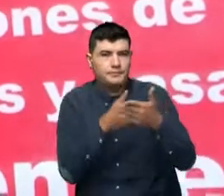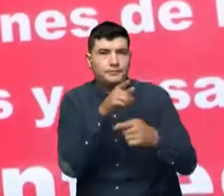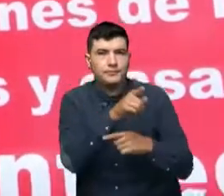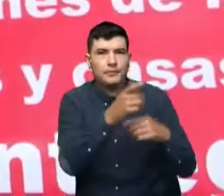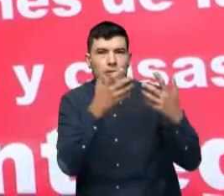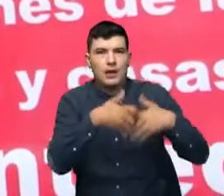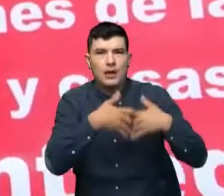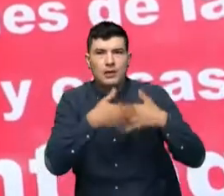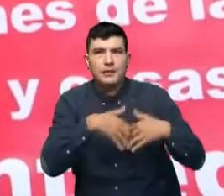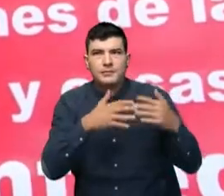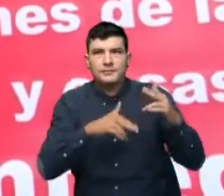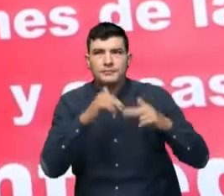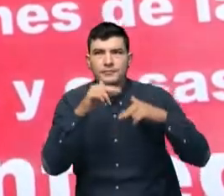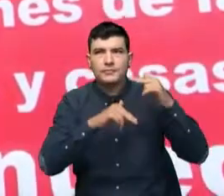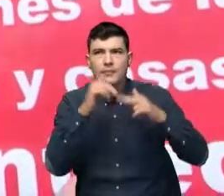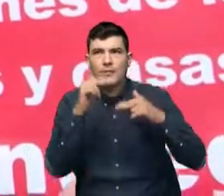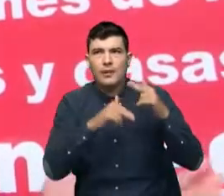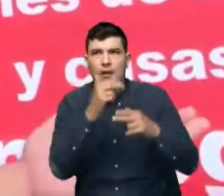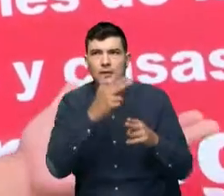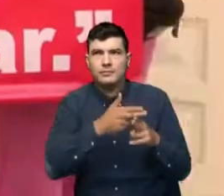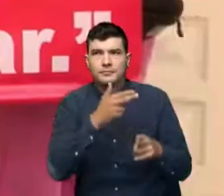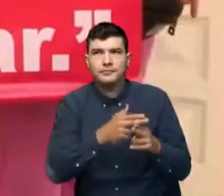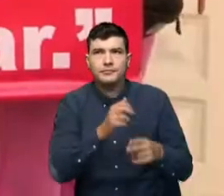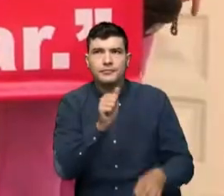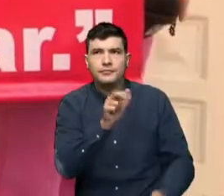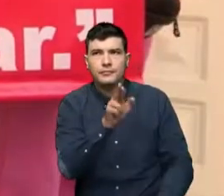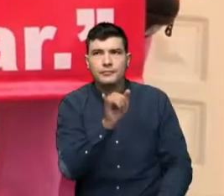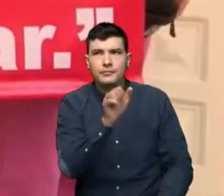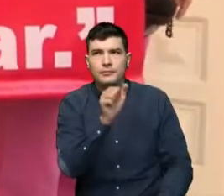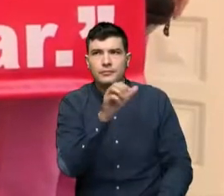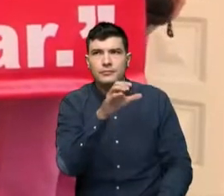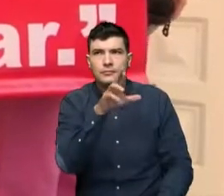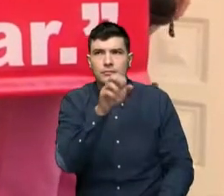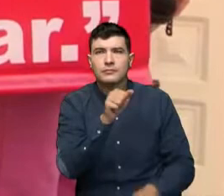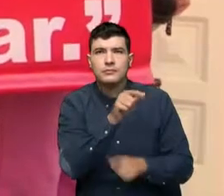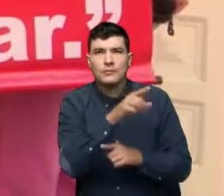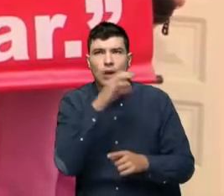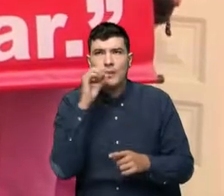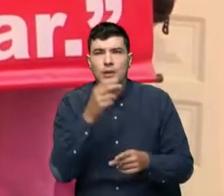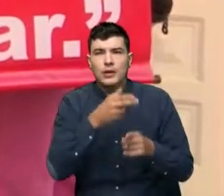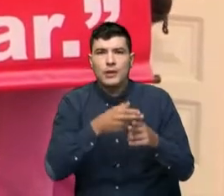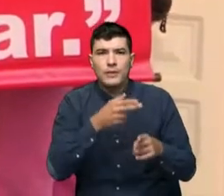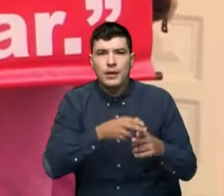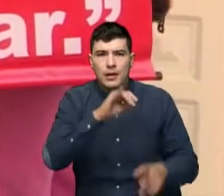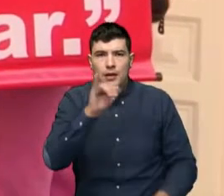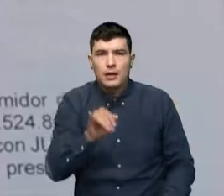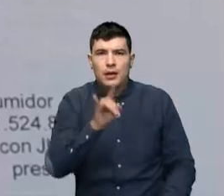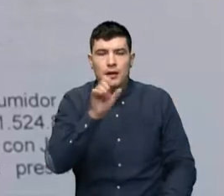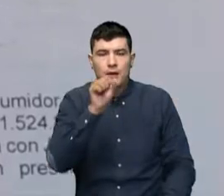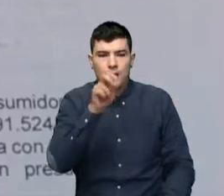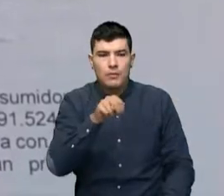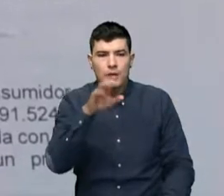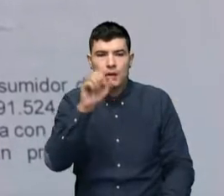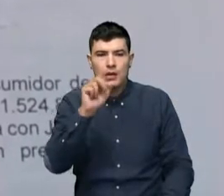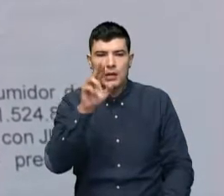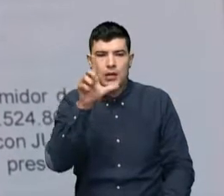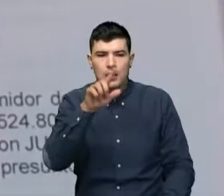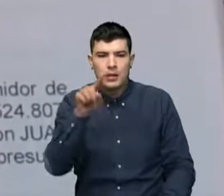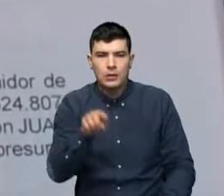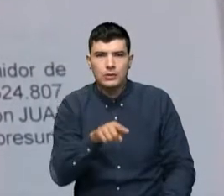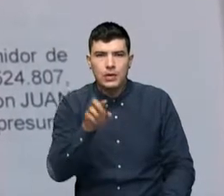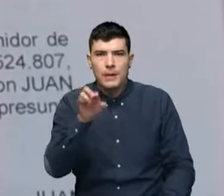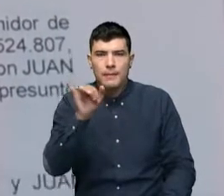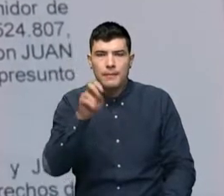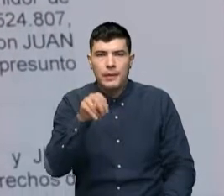una constructora que se llama área arca en donde trabaja el señor juan carlos pinzón si supuestamente un ingeniero el